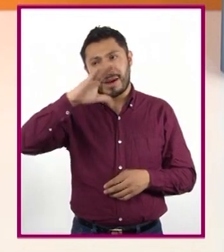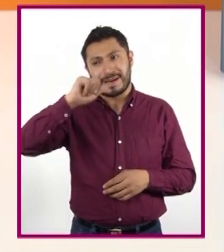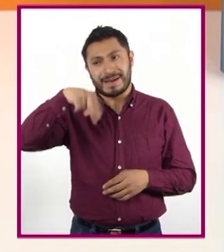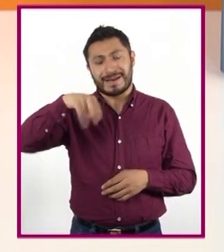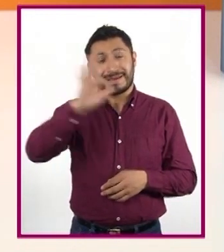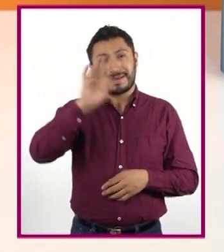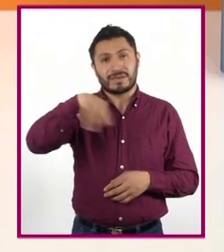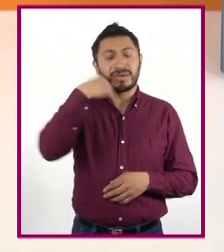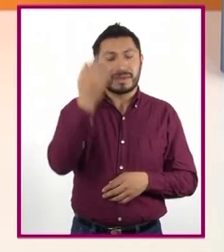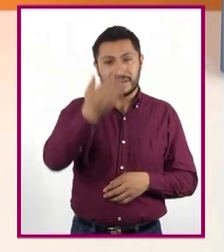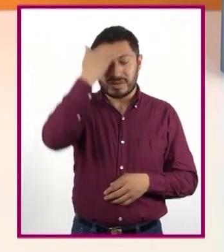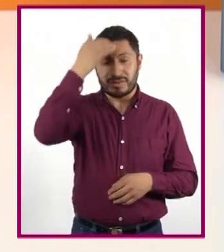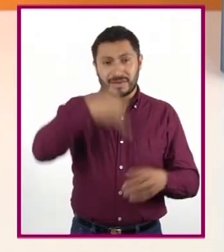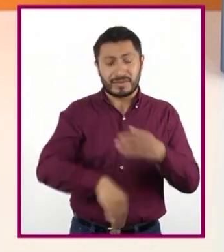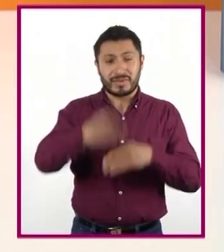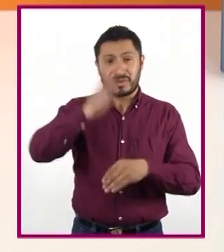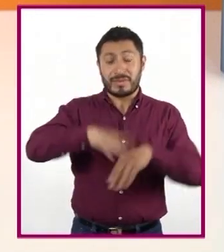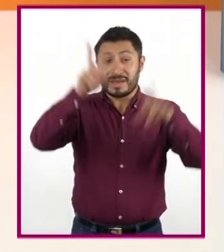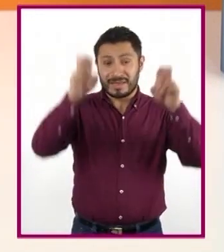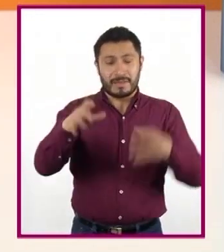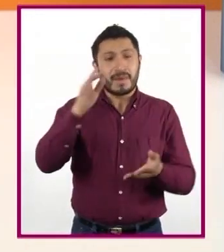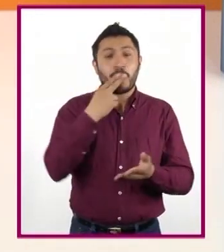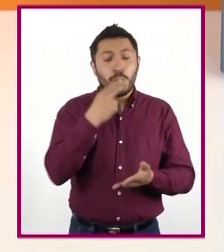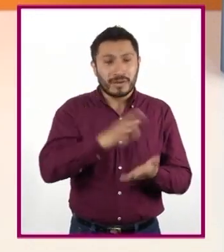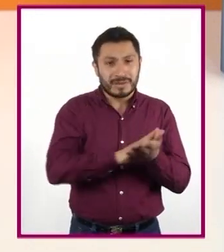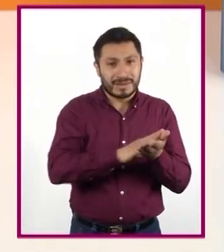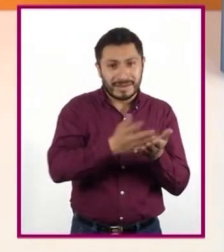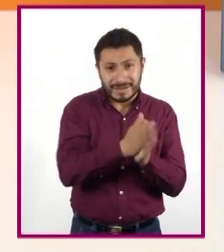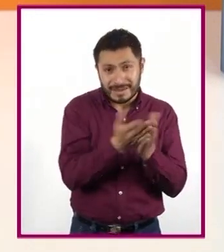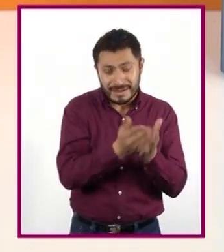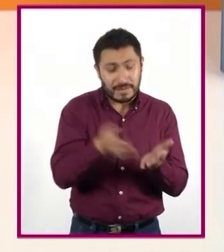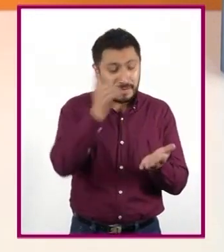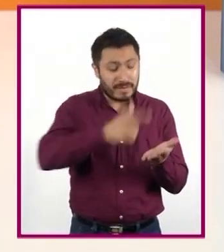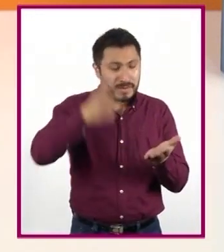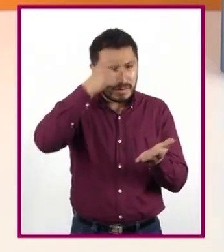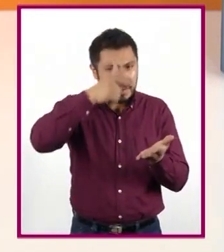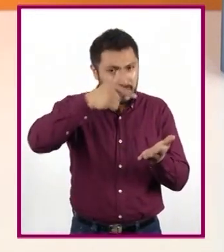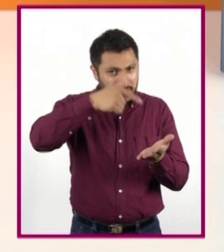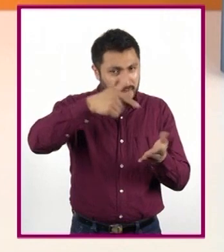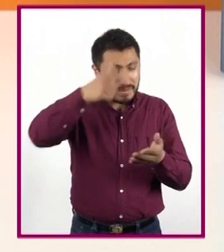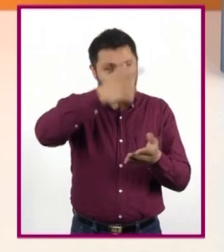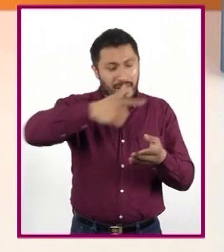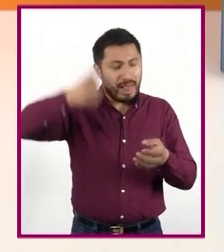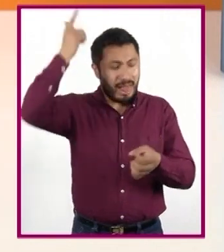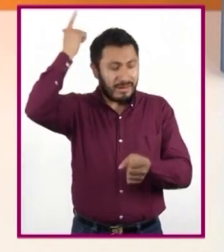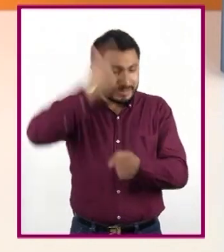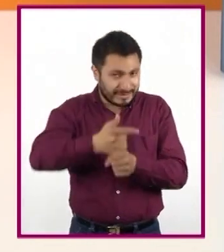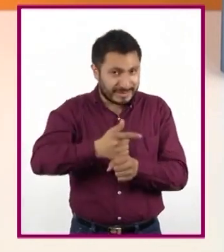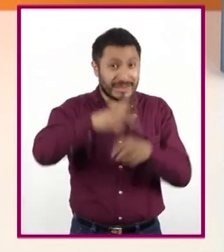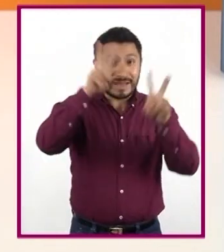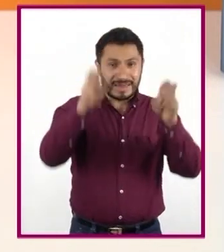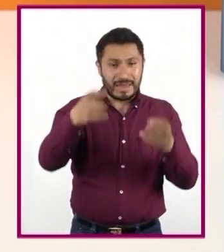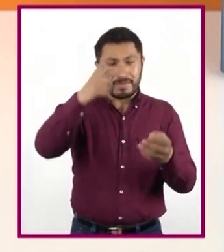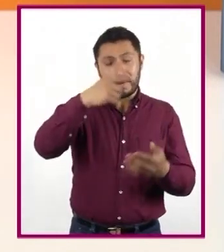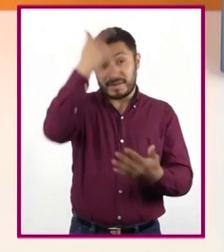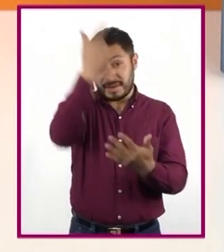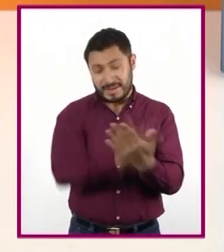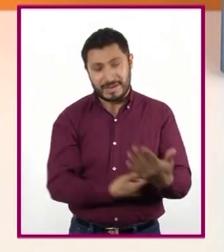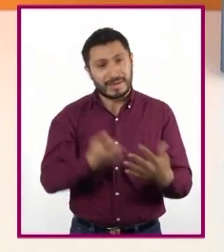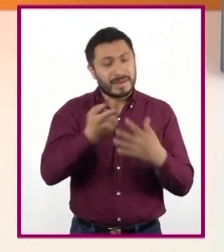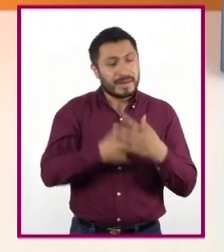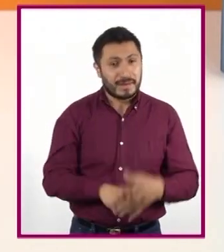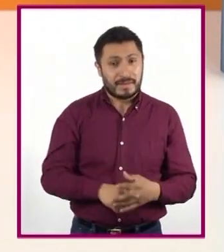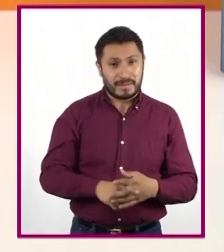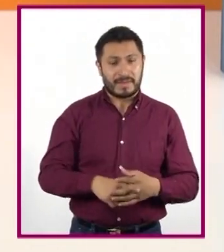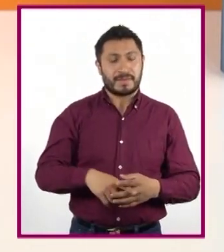poco más del tema, apóyense en su libro de texto ubicando el tema en el índice del mismo. Listo, terminamos, pero